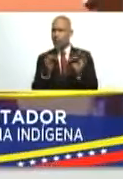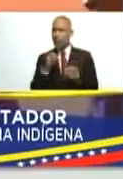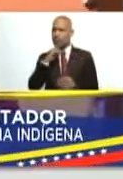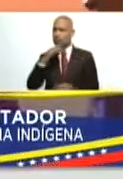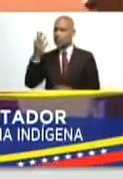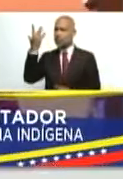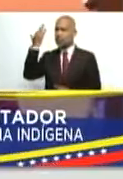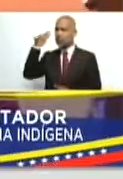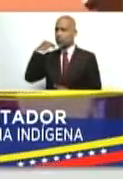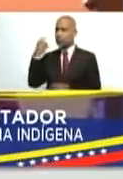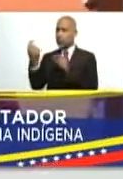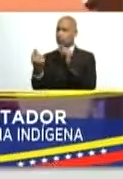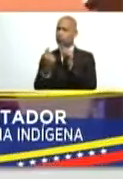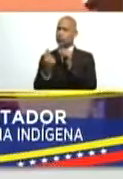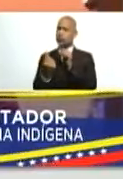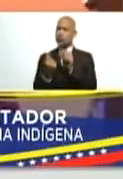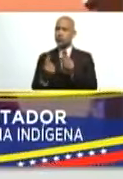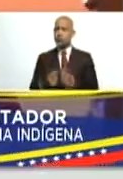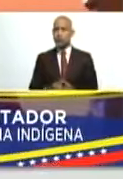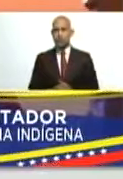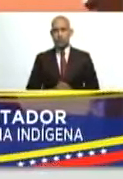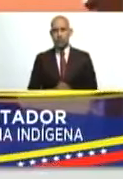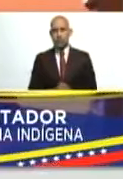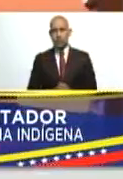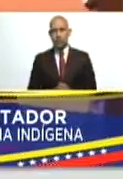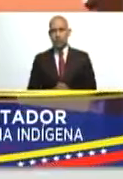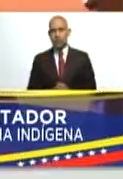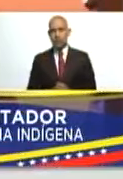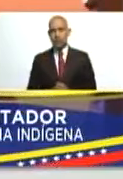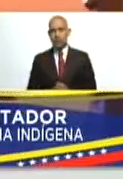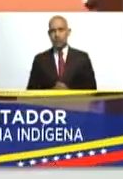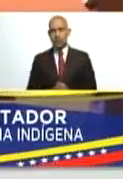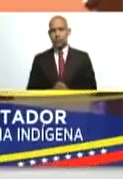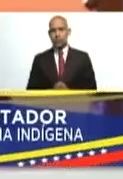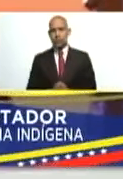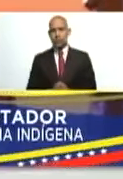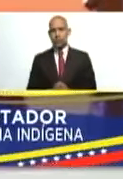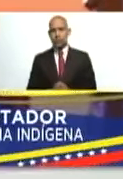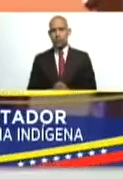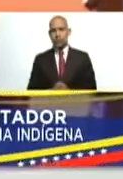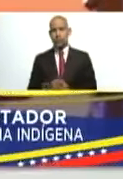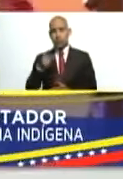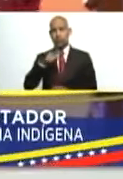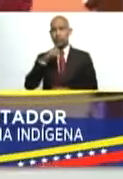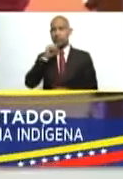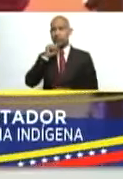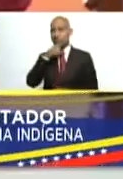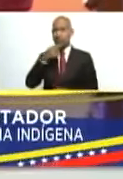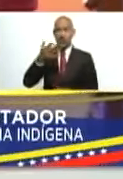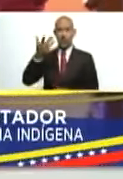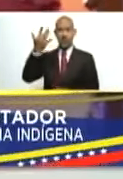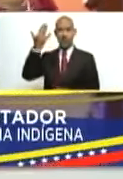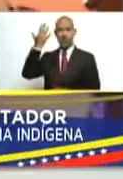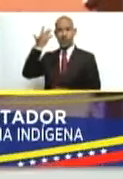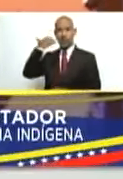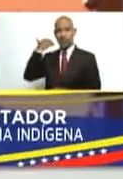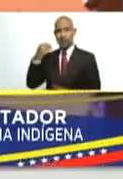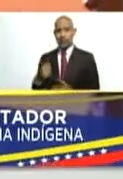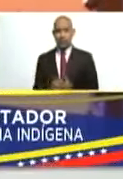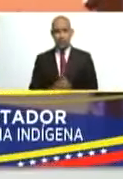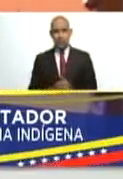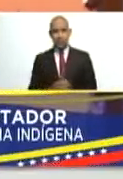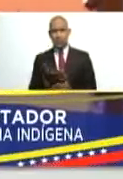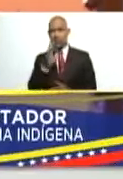los Vedas y su San Cristo. Desde aquella época, 7.000, 8.000, 10.000, 12.000